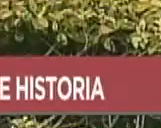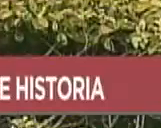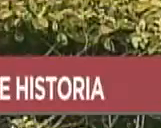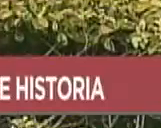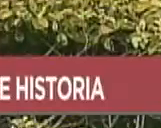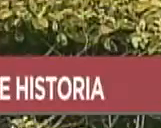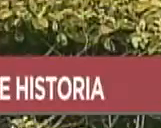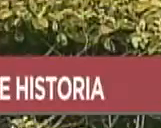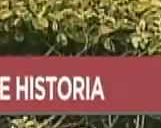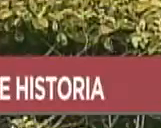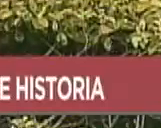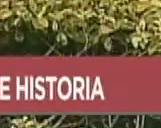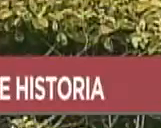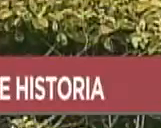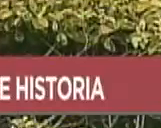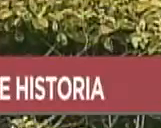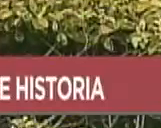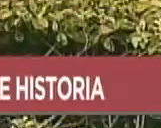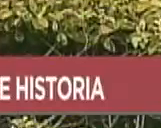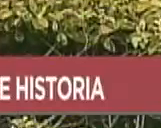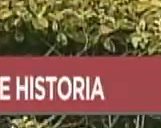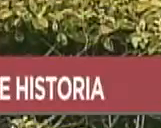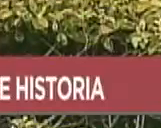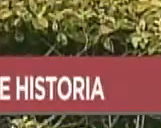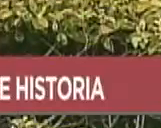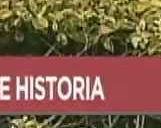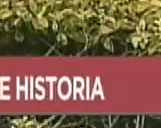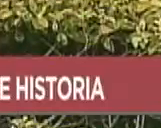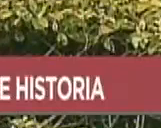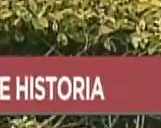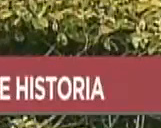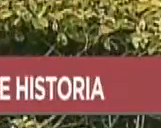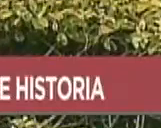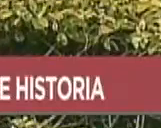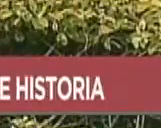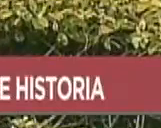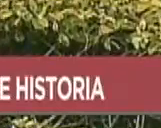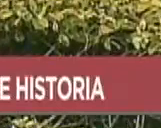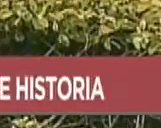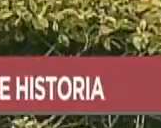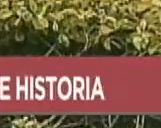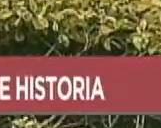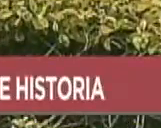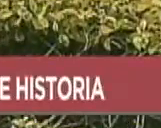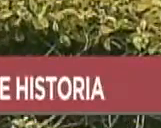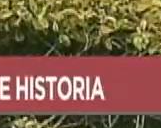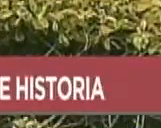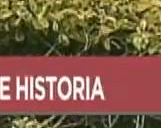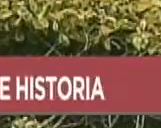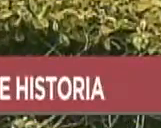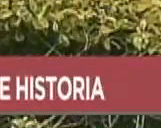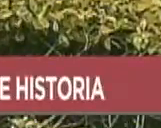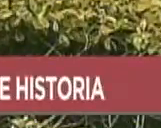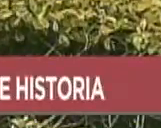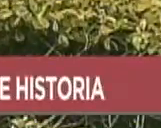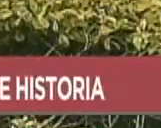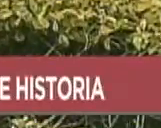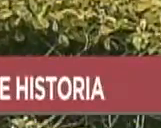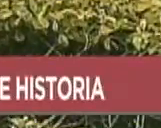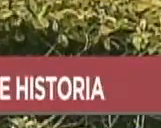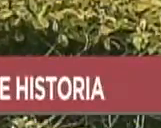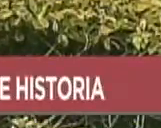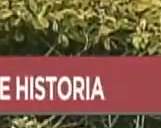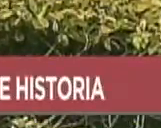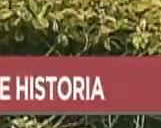tomó estas tierras a la cabeza con la conversión bolívar a la cabeza pues también tuvo ese tamiz que pretendió convertir a